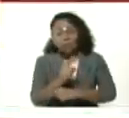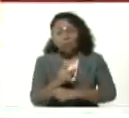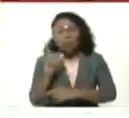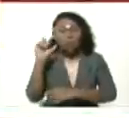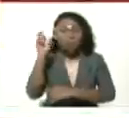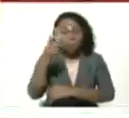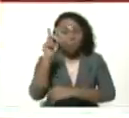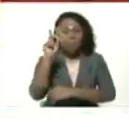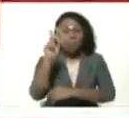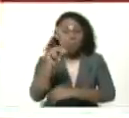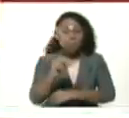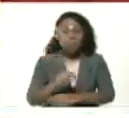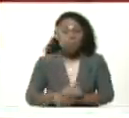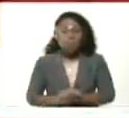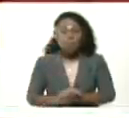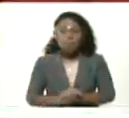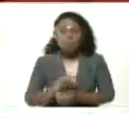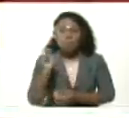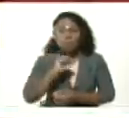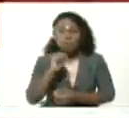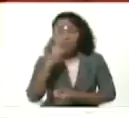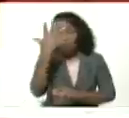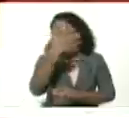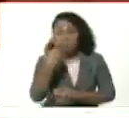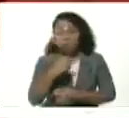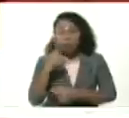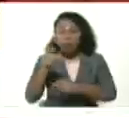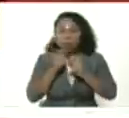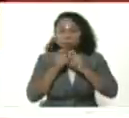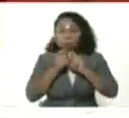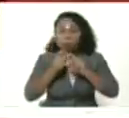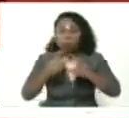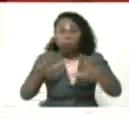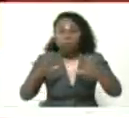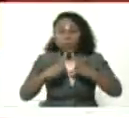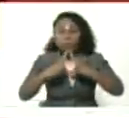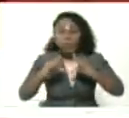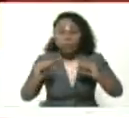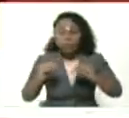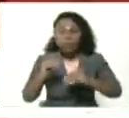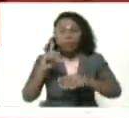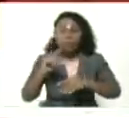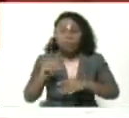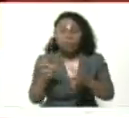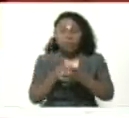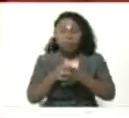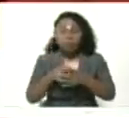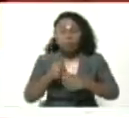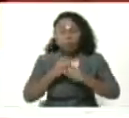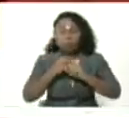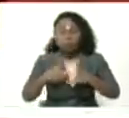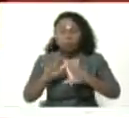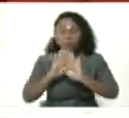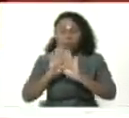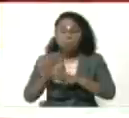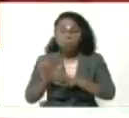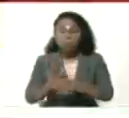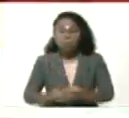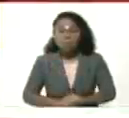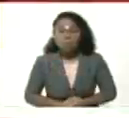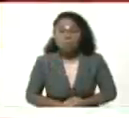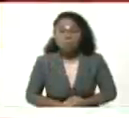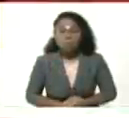también. Sí, la juventud del partido está desplegada en todo, y el partido como tal, pues, apoyando.